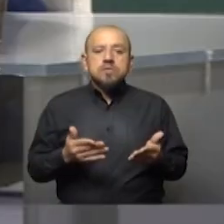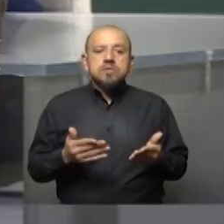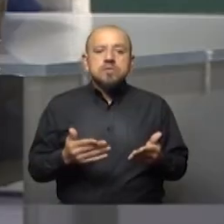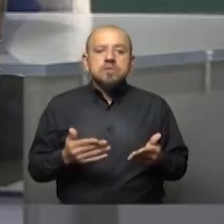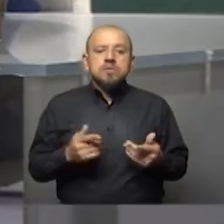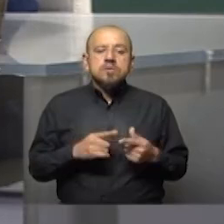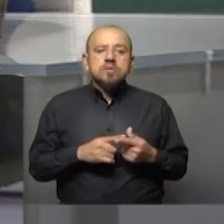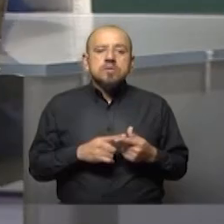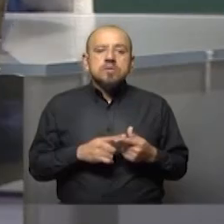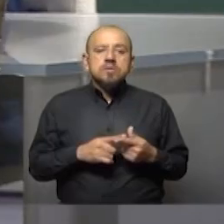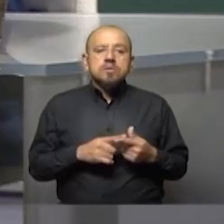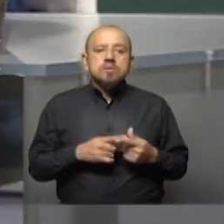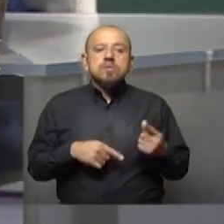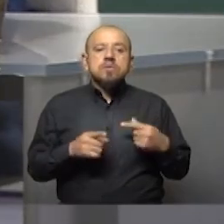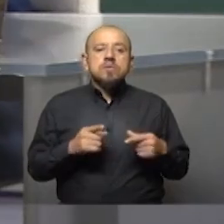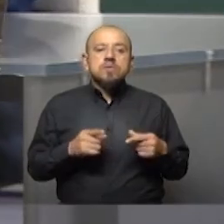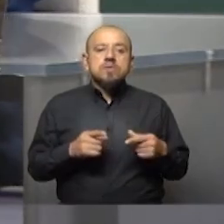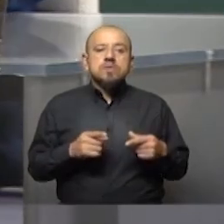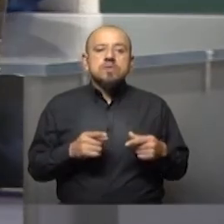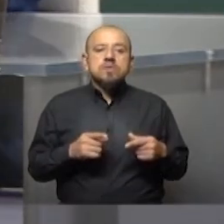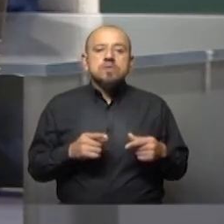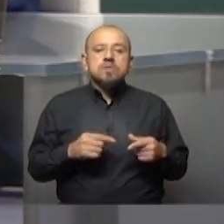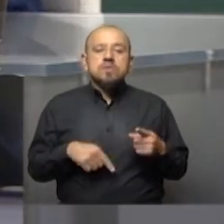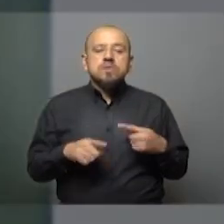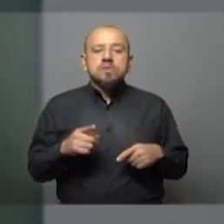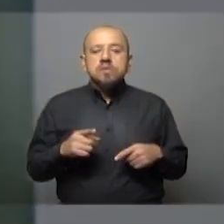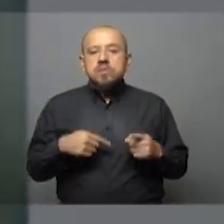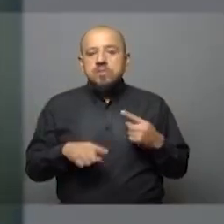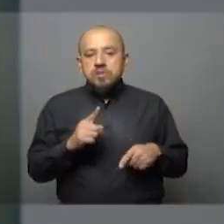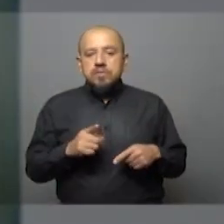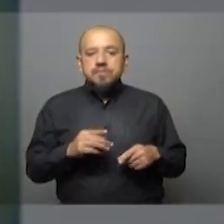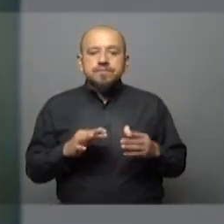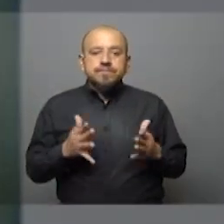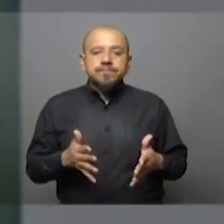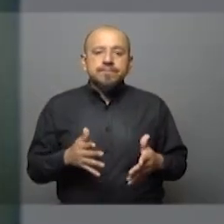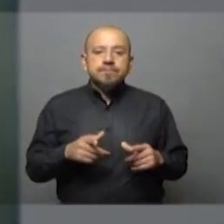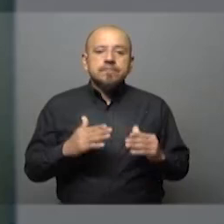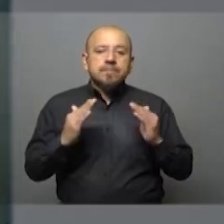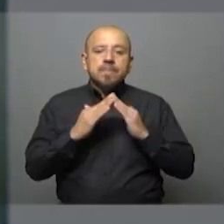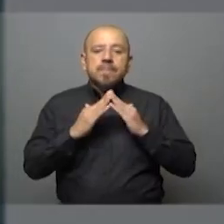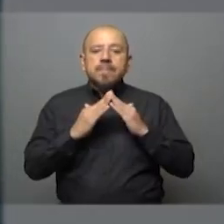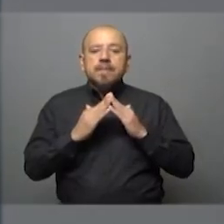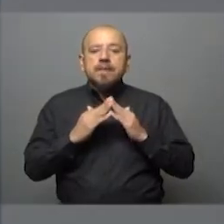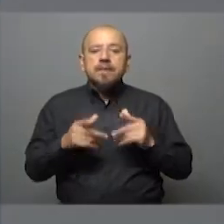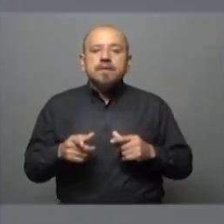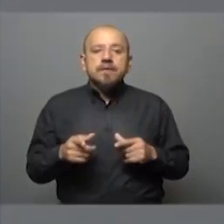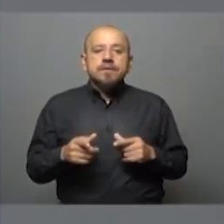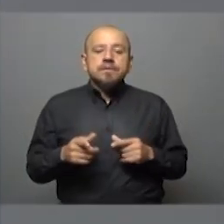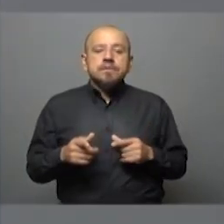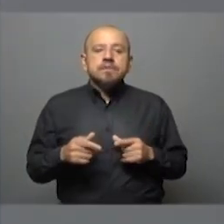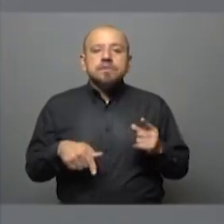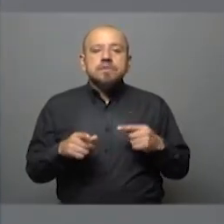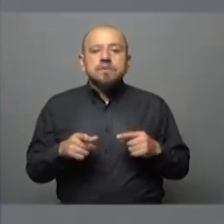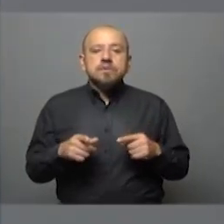hay mucho de la casa que nos falte mucho de la casa digamos Sí pero que además si se encarga de la casa eso le va por descontado Esa primera mitad de la casa